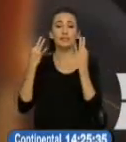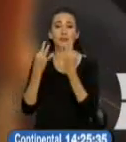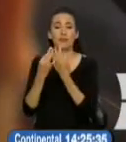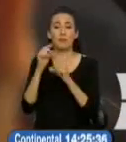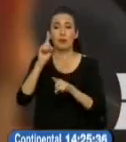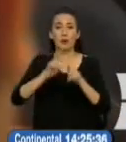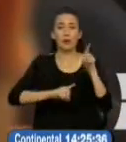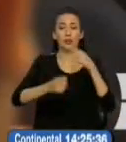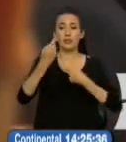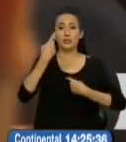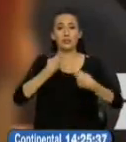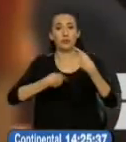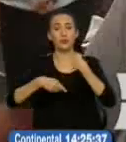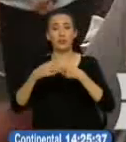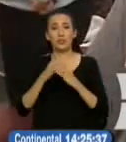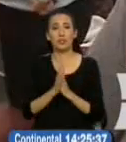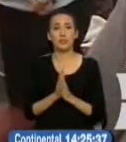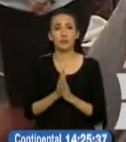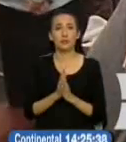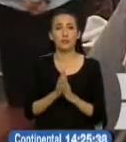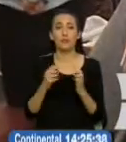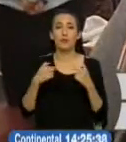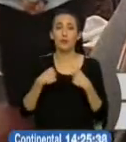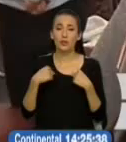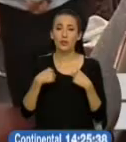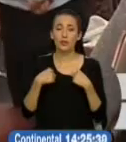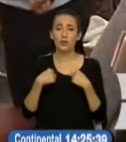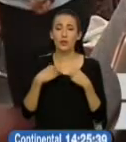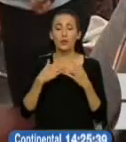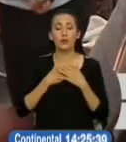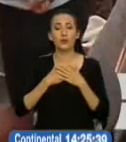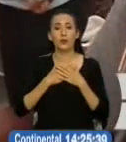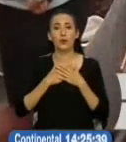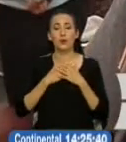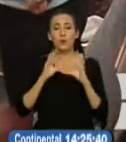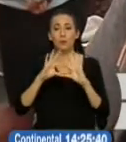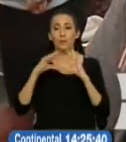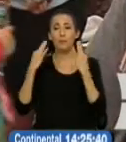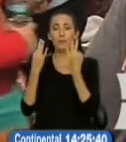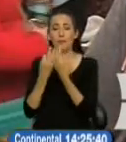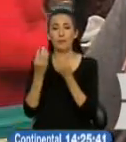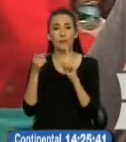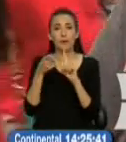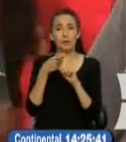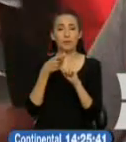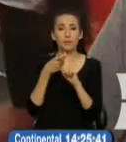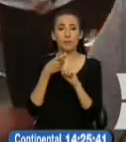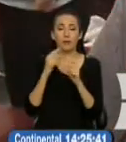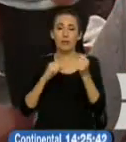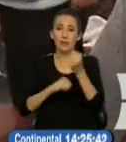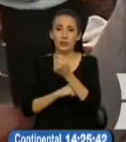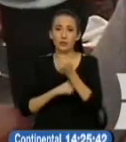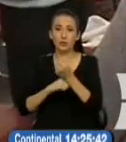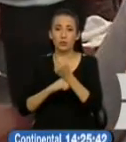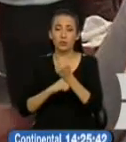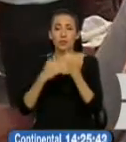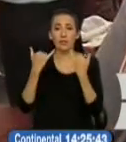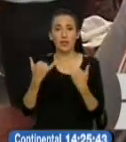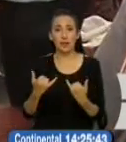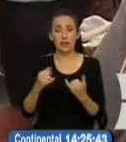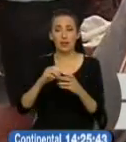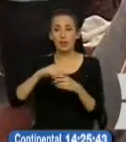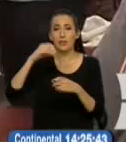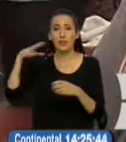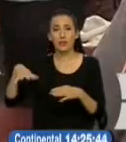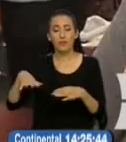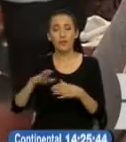de redadas de migración. Mi hogar y mi familia me afectó mucho. En primer lugar, porque él era el sustento de la casa, aquí y afuera en